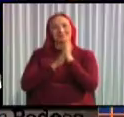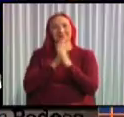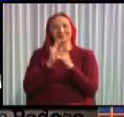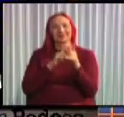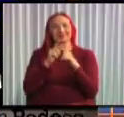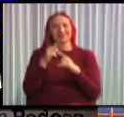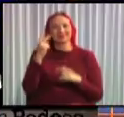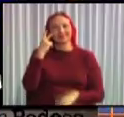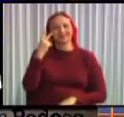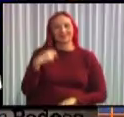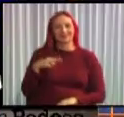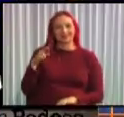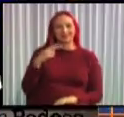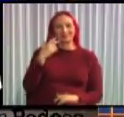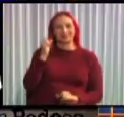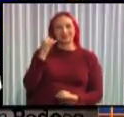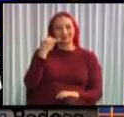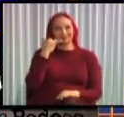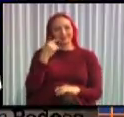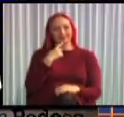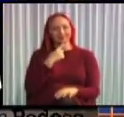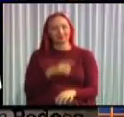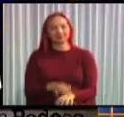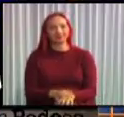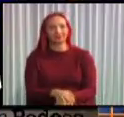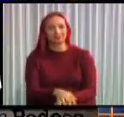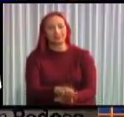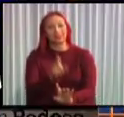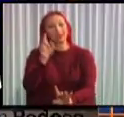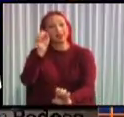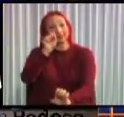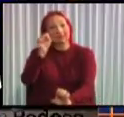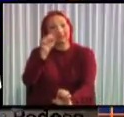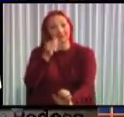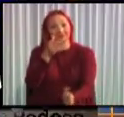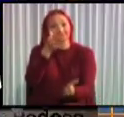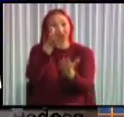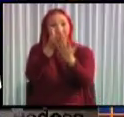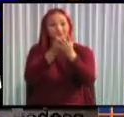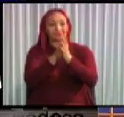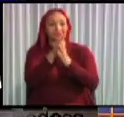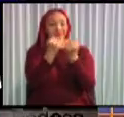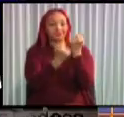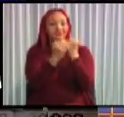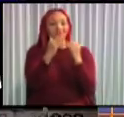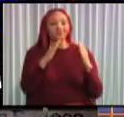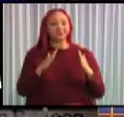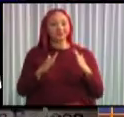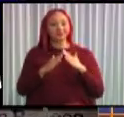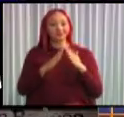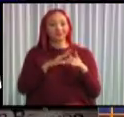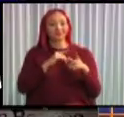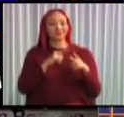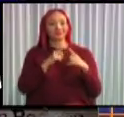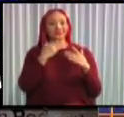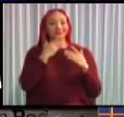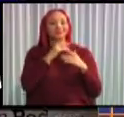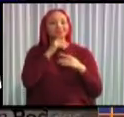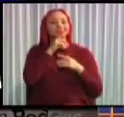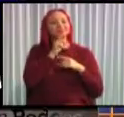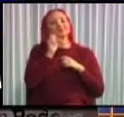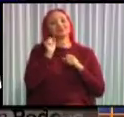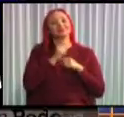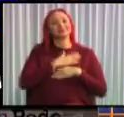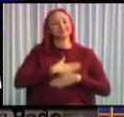Oigan a Roger Flores, que si él puede llamar, dice, para que se lleve ese carro para su casa y realmente